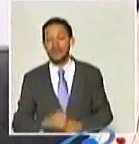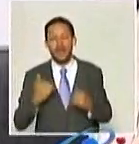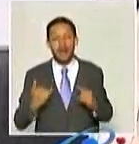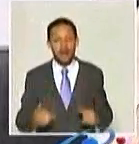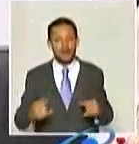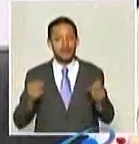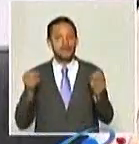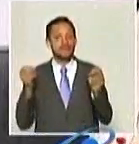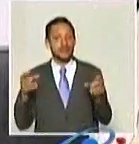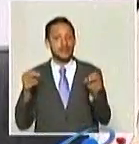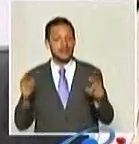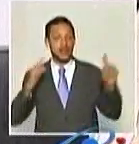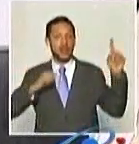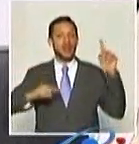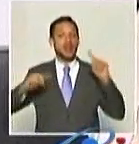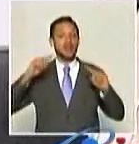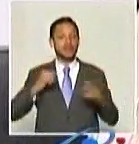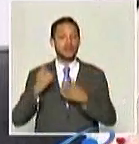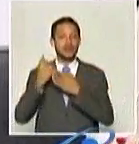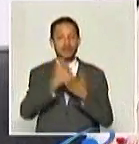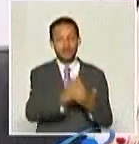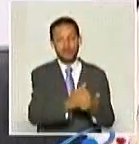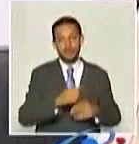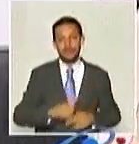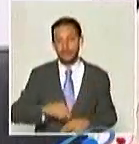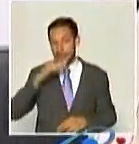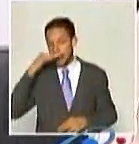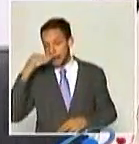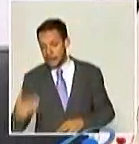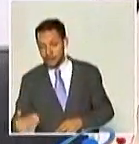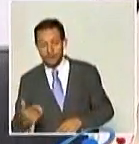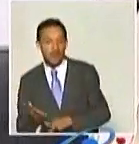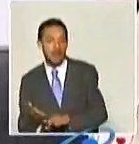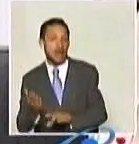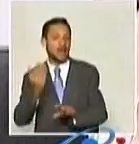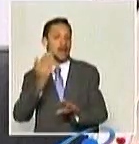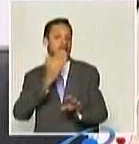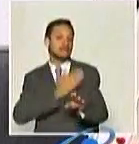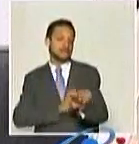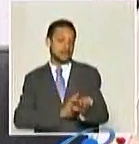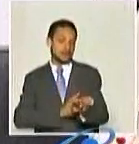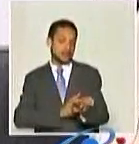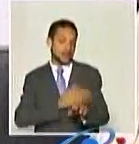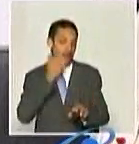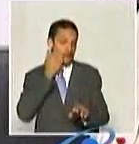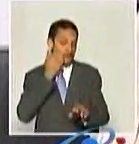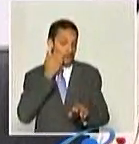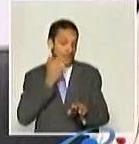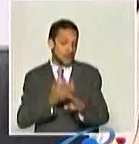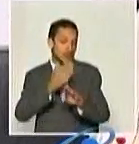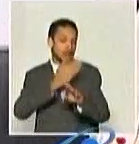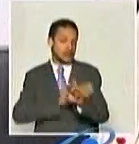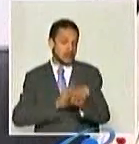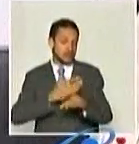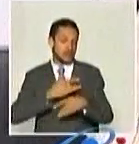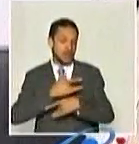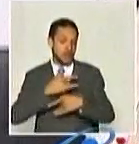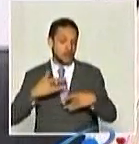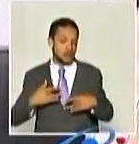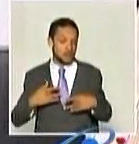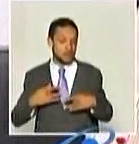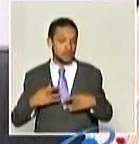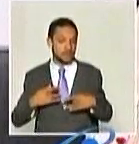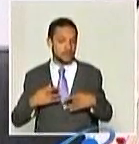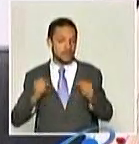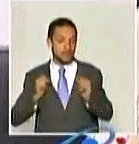se enferme. Como dicen los chinos, uno tiene que curarse antes de enfermarse. Uno tiene que descansar antes de